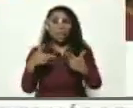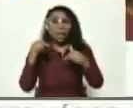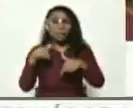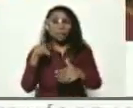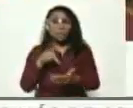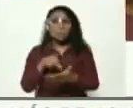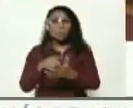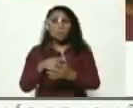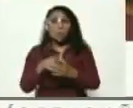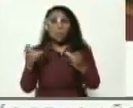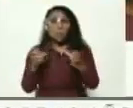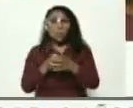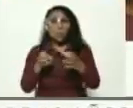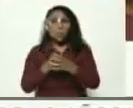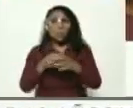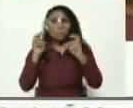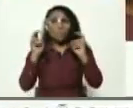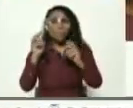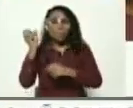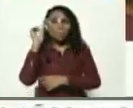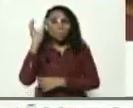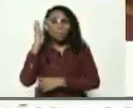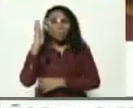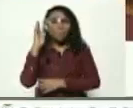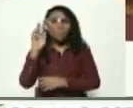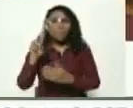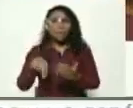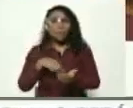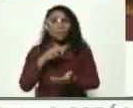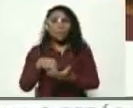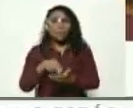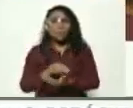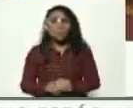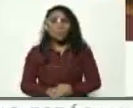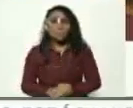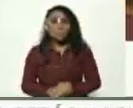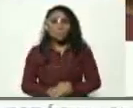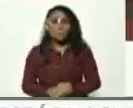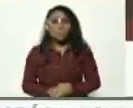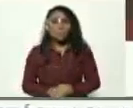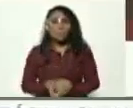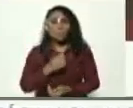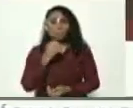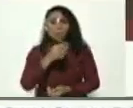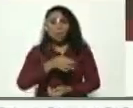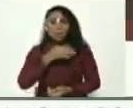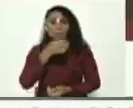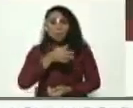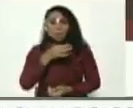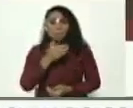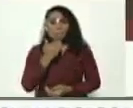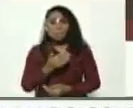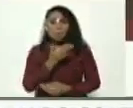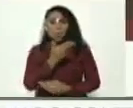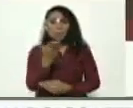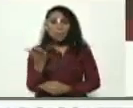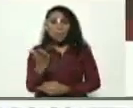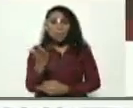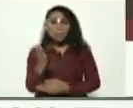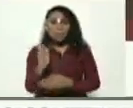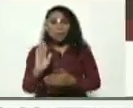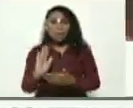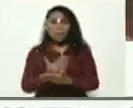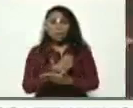en el Salón Elíptico del Palacio Federal Legislativo. Bueno, muy buenas tardes. Voy, con el permiso de ustedes, a retirar